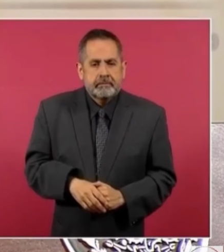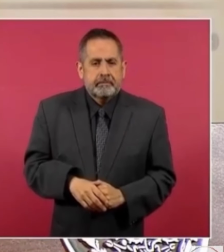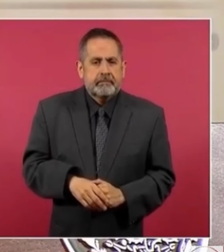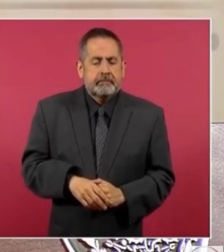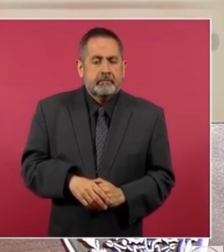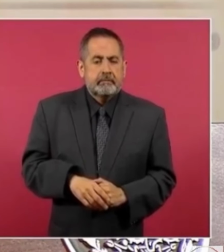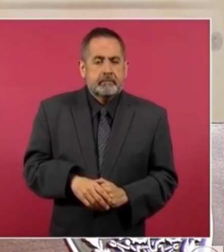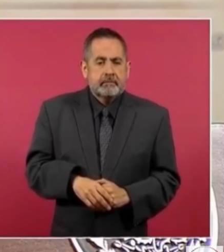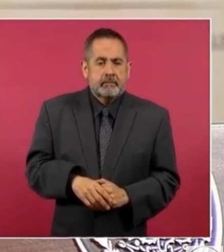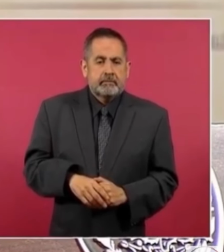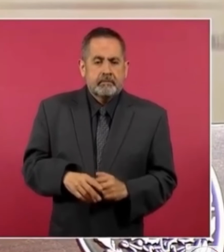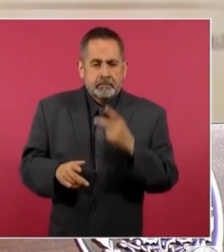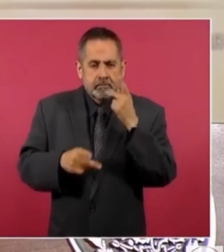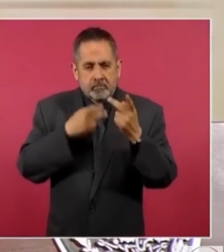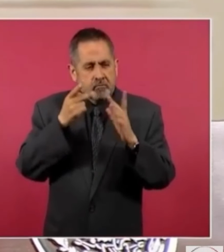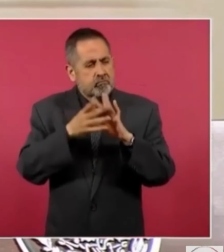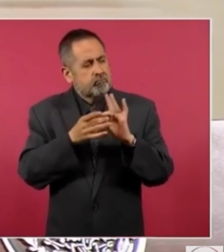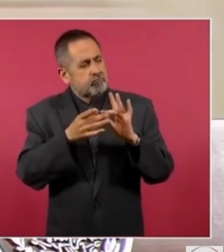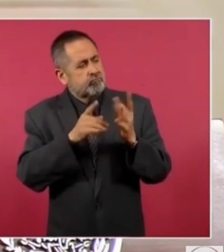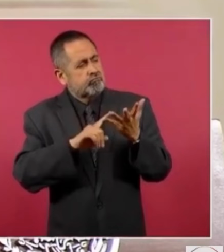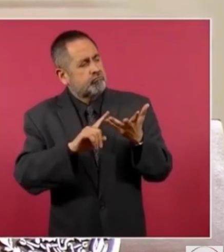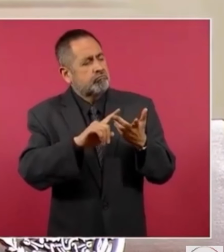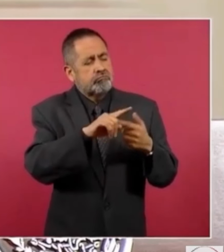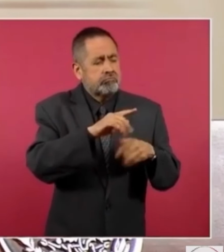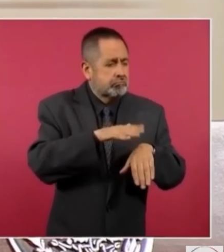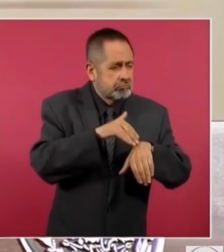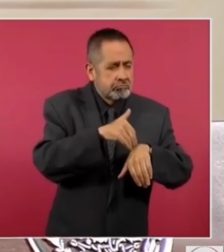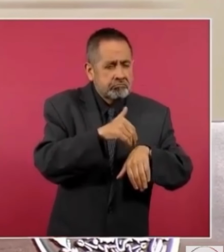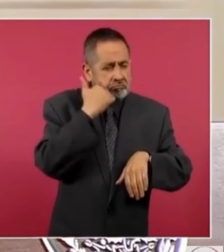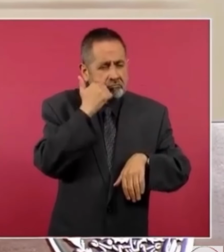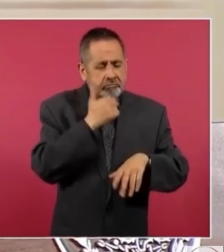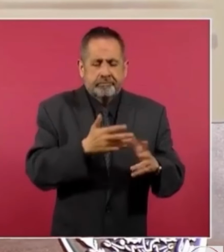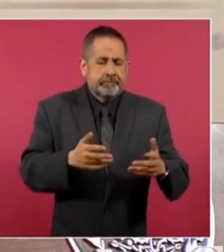El discurso de Bulnes es buenísimo, porque dice